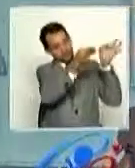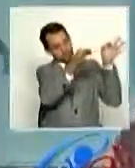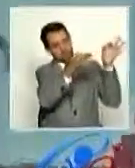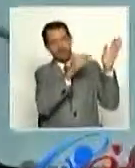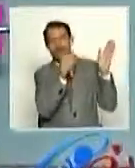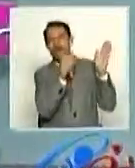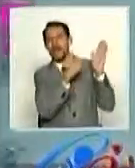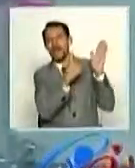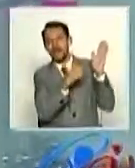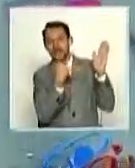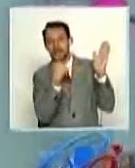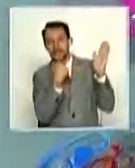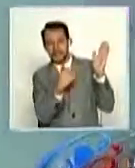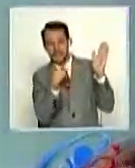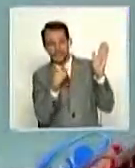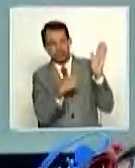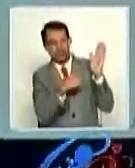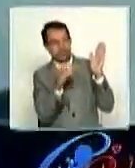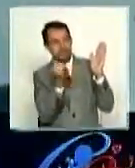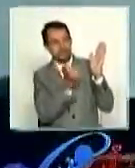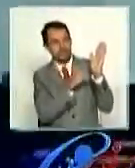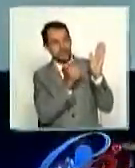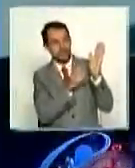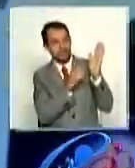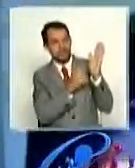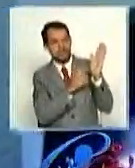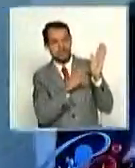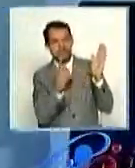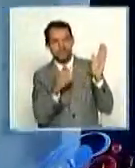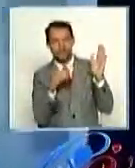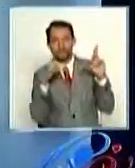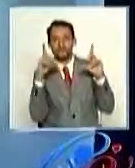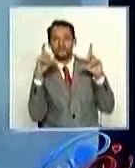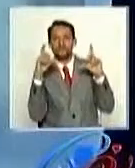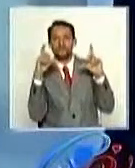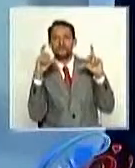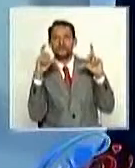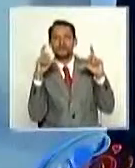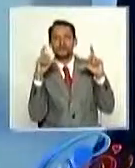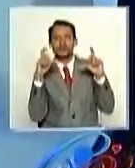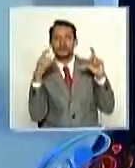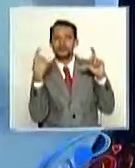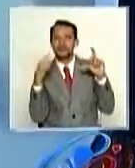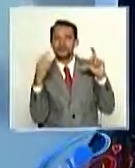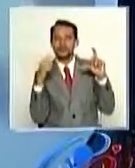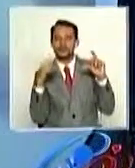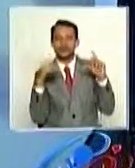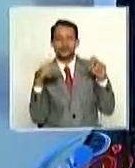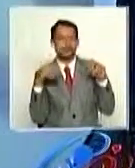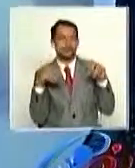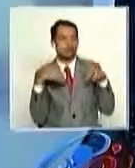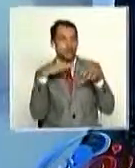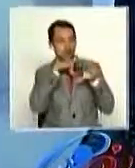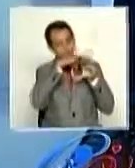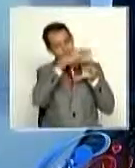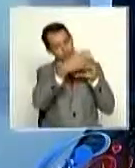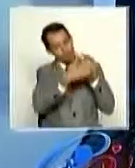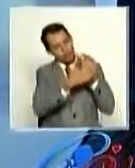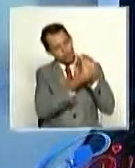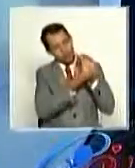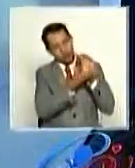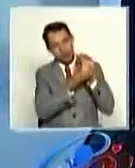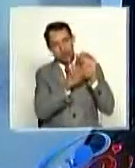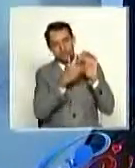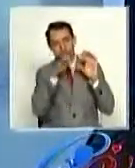La radiografía panorámica coloqué esta imagen. No es magia, no es una bola de cristal, es